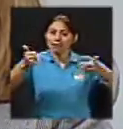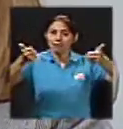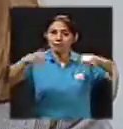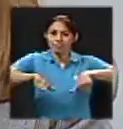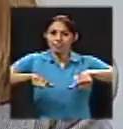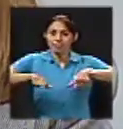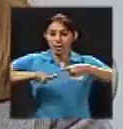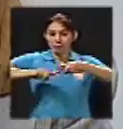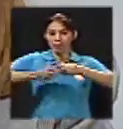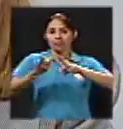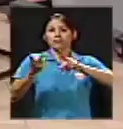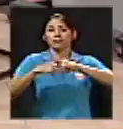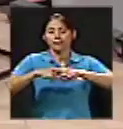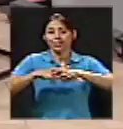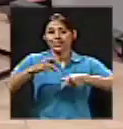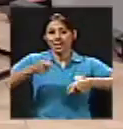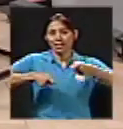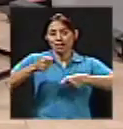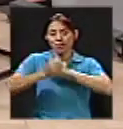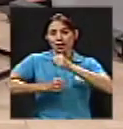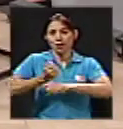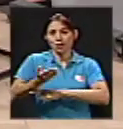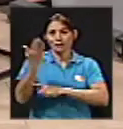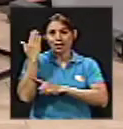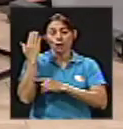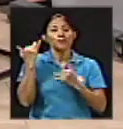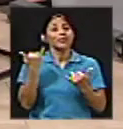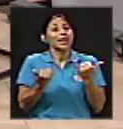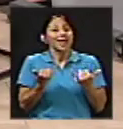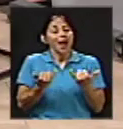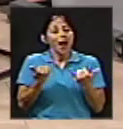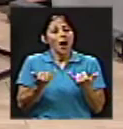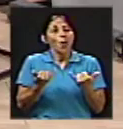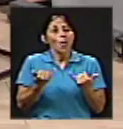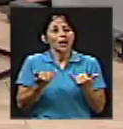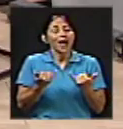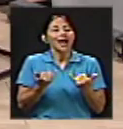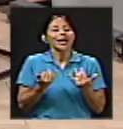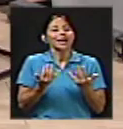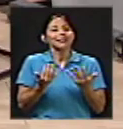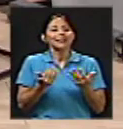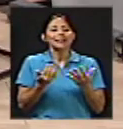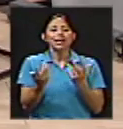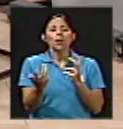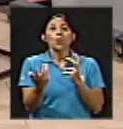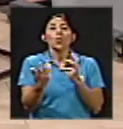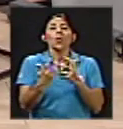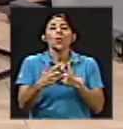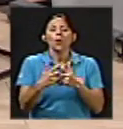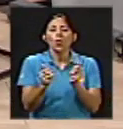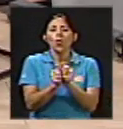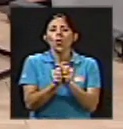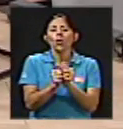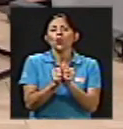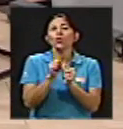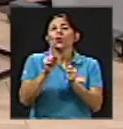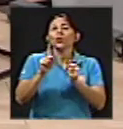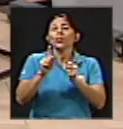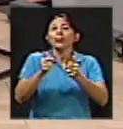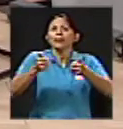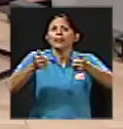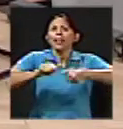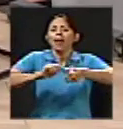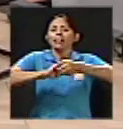septiembre del año pasado. Y ahora se está complementando, como usted bien señalaba, con un tratado comercial también con aquellos países que